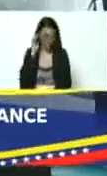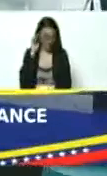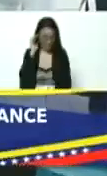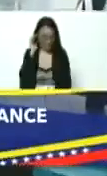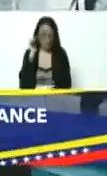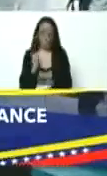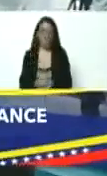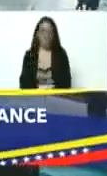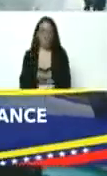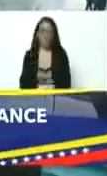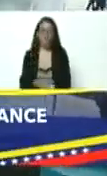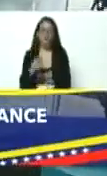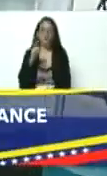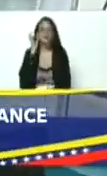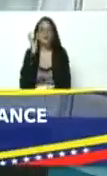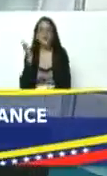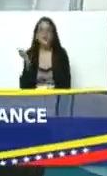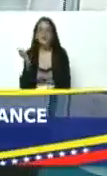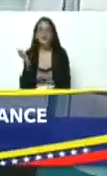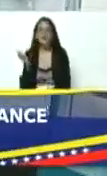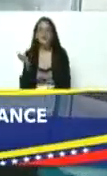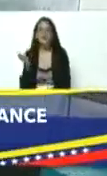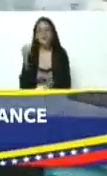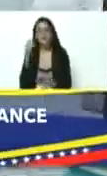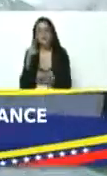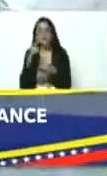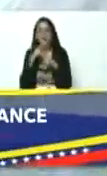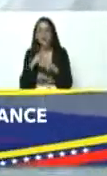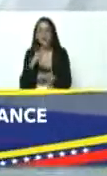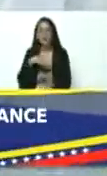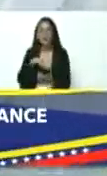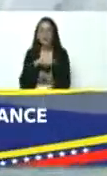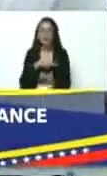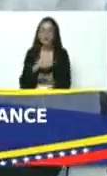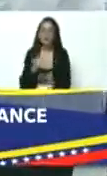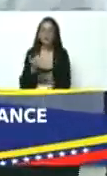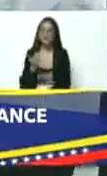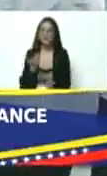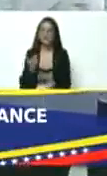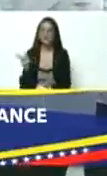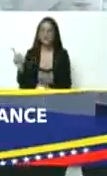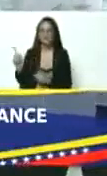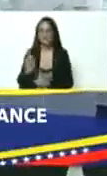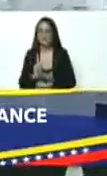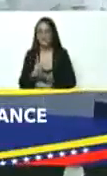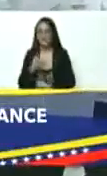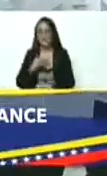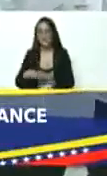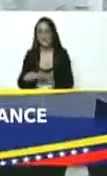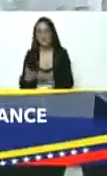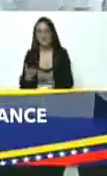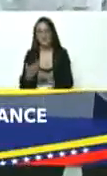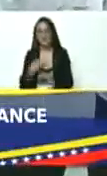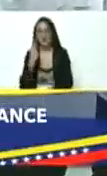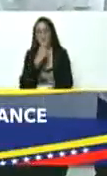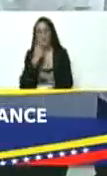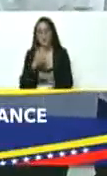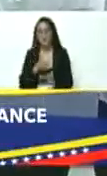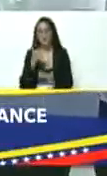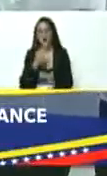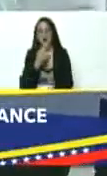¿cómo estás, Miyalkis? ¿Qué me cuenta? Un honor para nosotros tener la presencia de usted aquí y nos compromete más